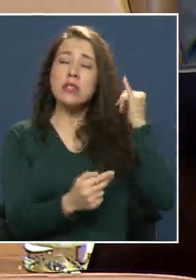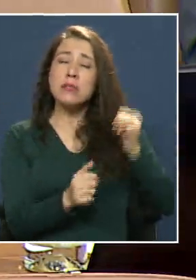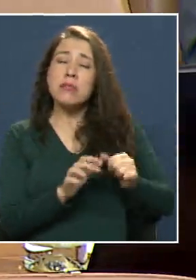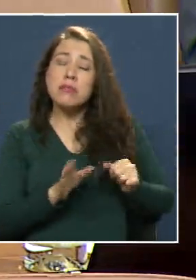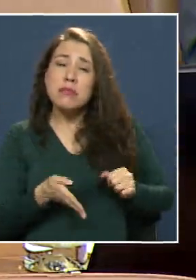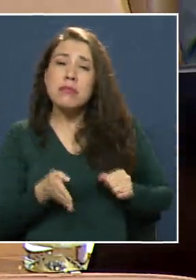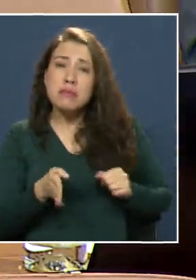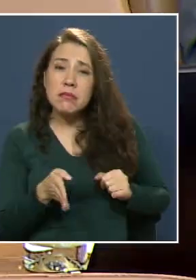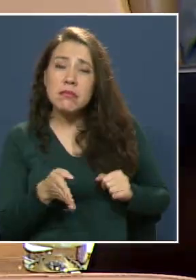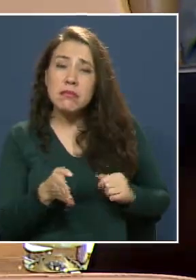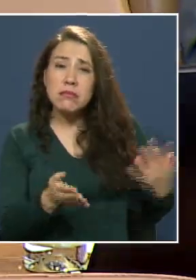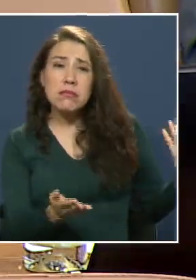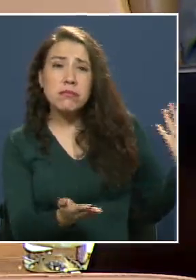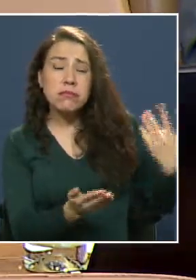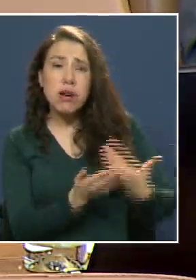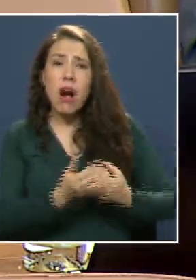tiempo